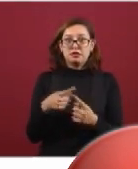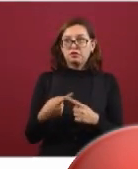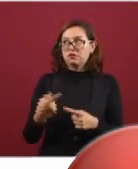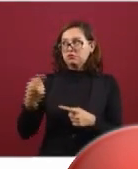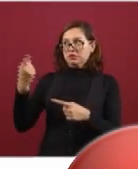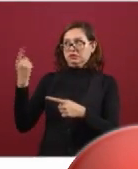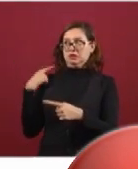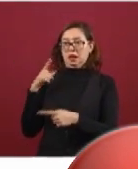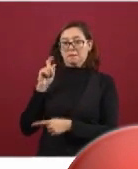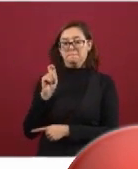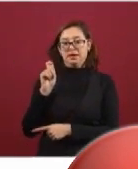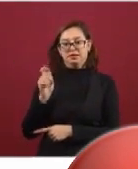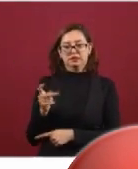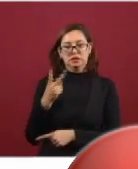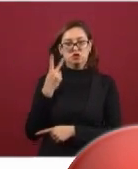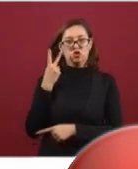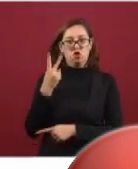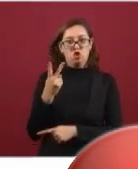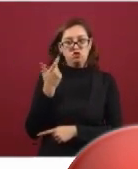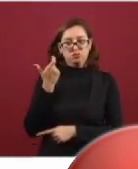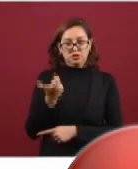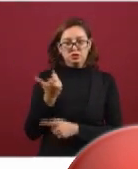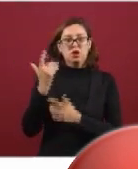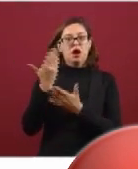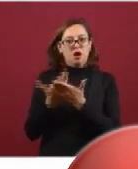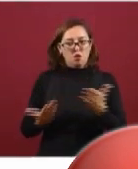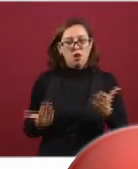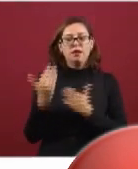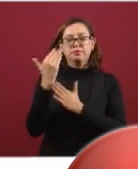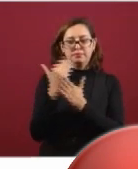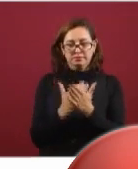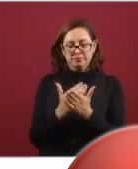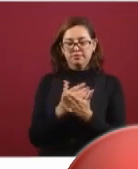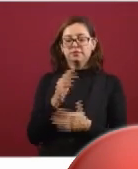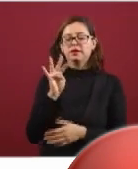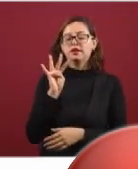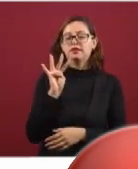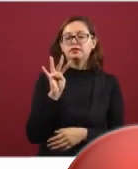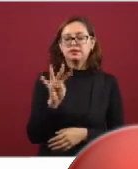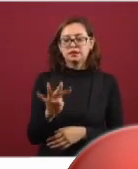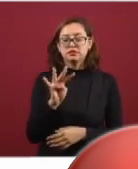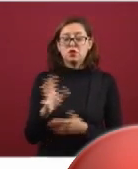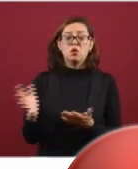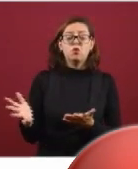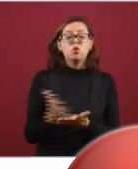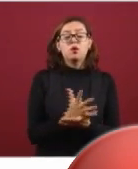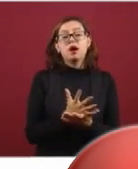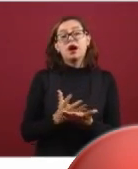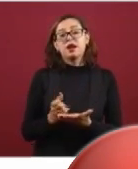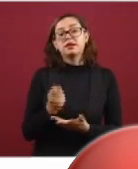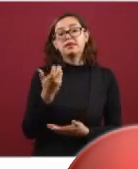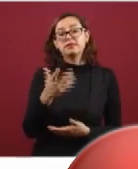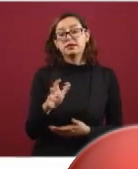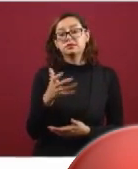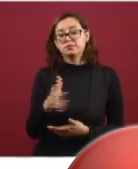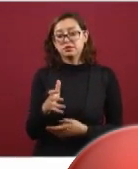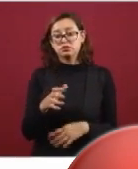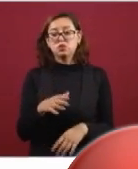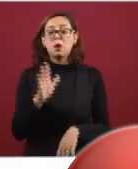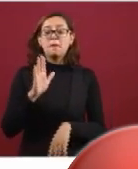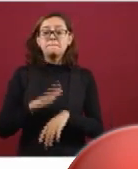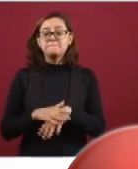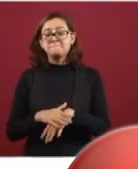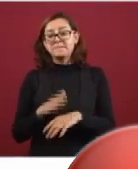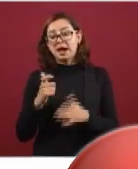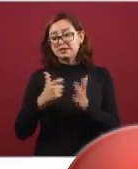si ustedes recordarán, hace menos de un mes, con un margen de 10 pesos 17 centavos por kilo, mientras que el